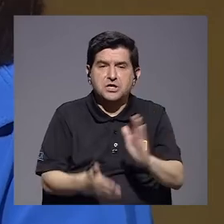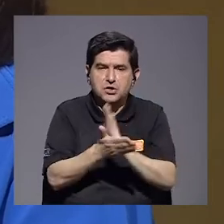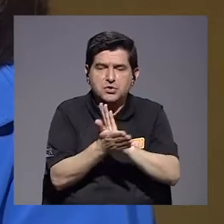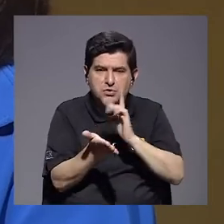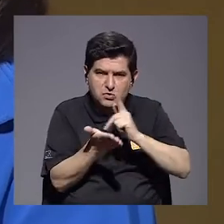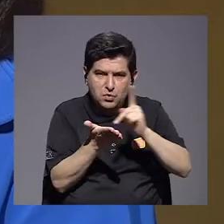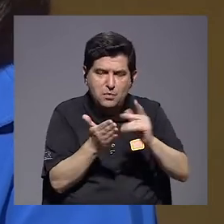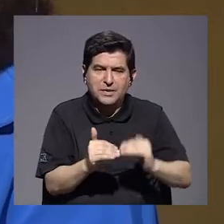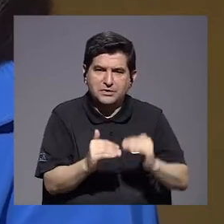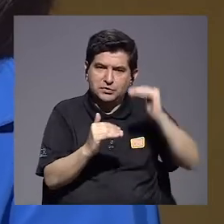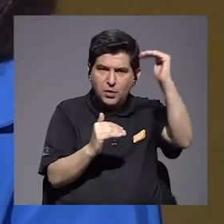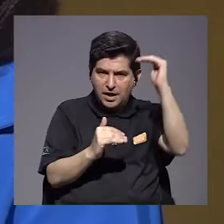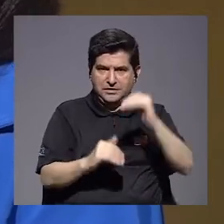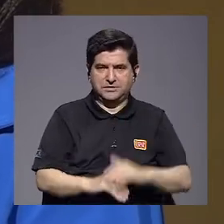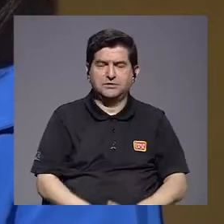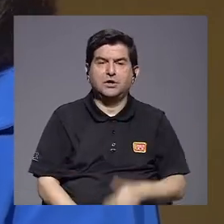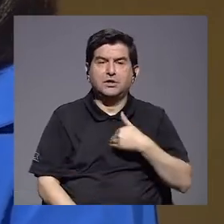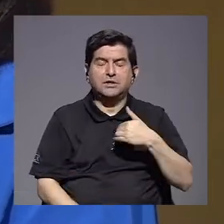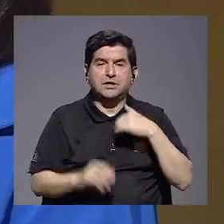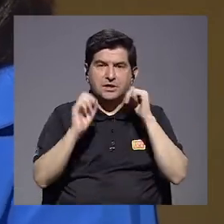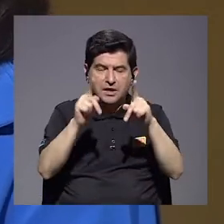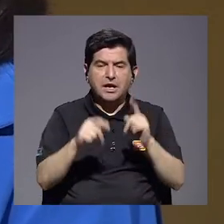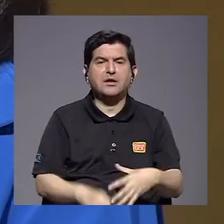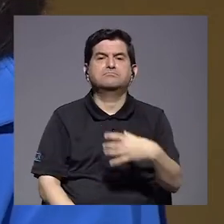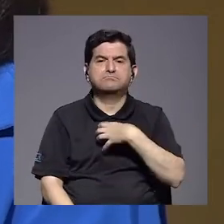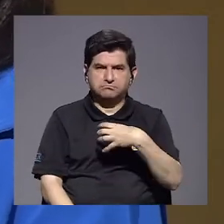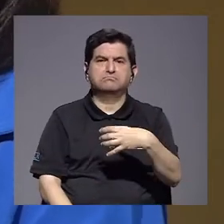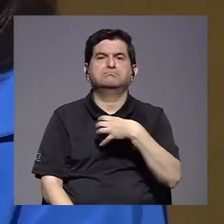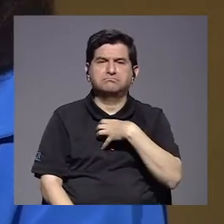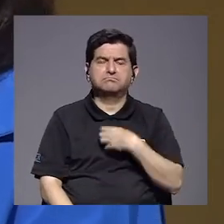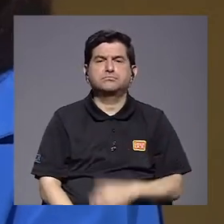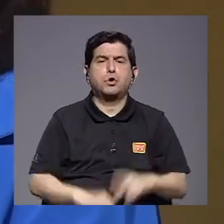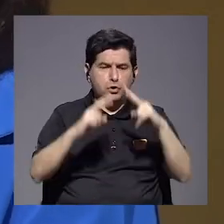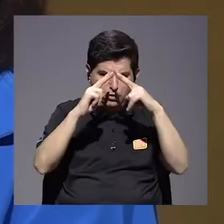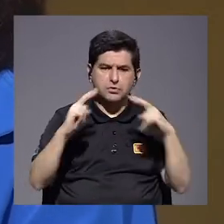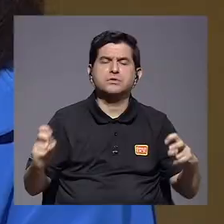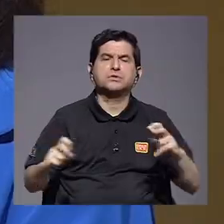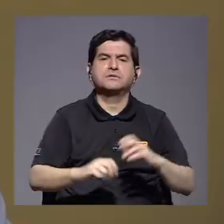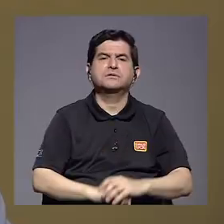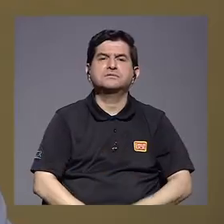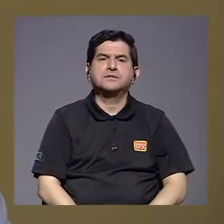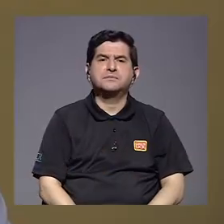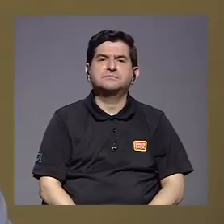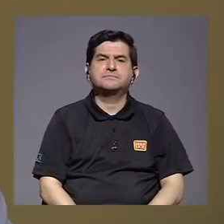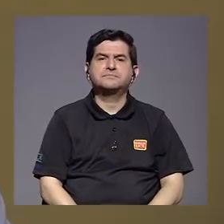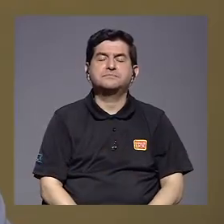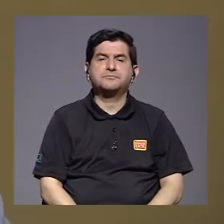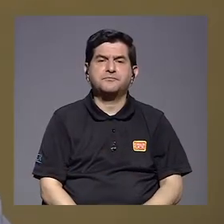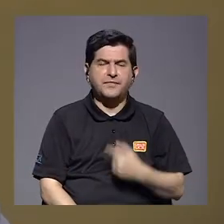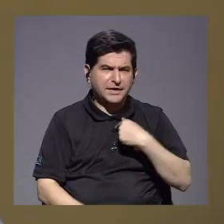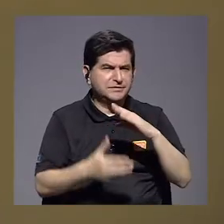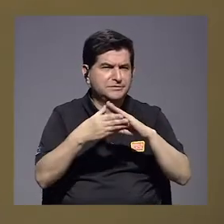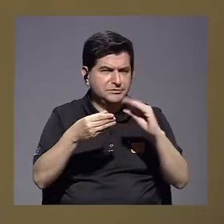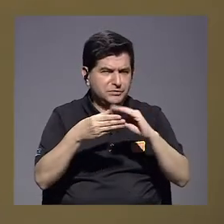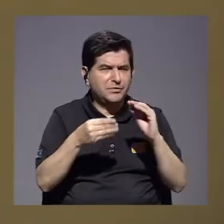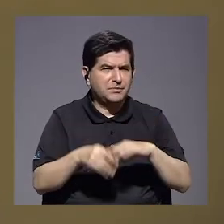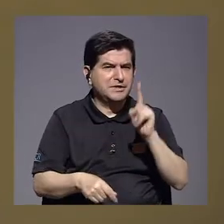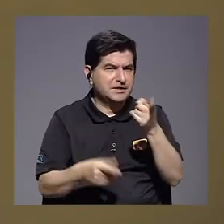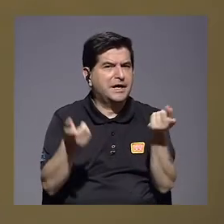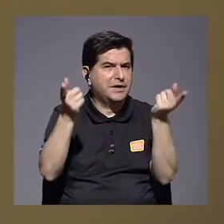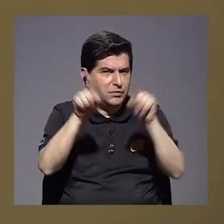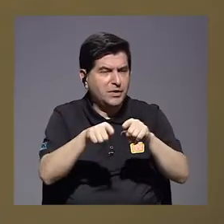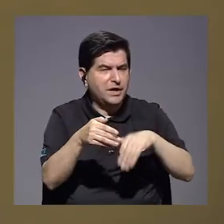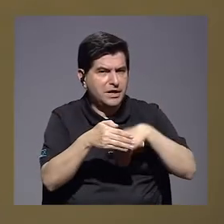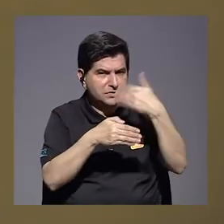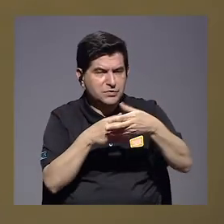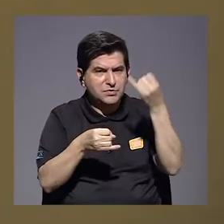el recibo llega muy alto, tiene la posibilidad de ir a reclamar si le hace una revisión. Eso, yo ahora le voy a comentar un caso, inclusive